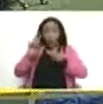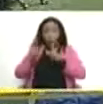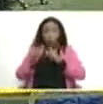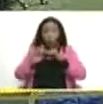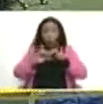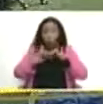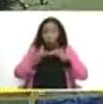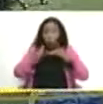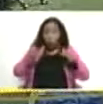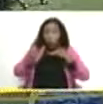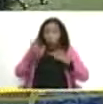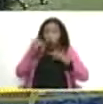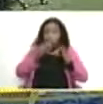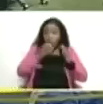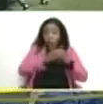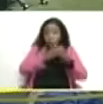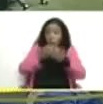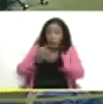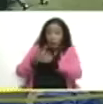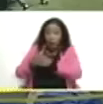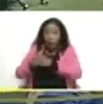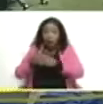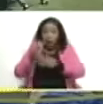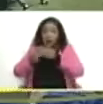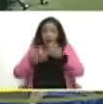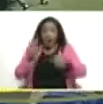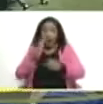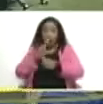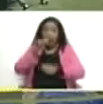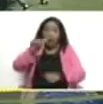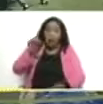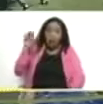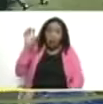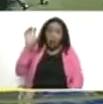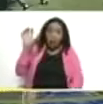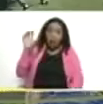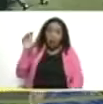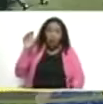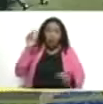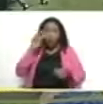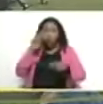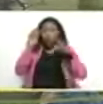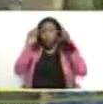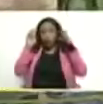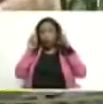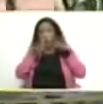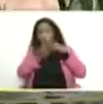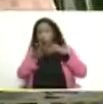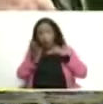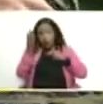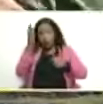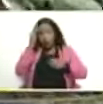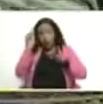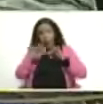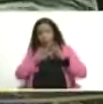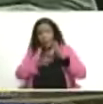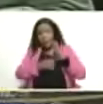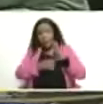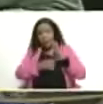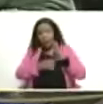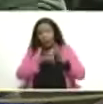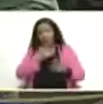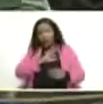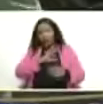grupos generadores de violencia. Son los dos conceptos fundamentales que ustedes manejan,